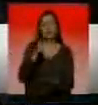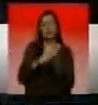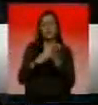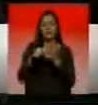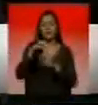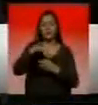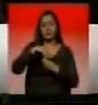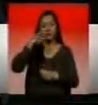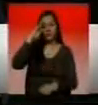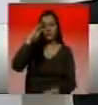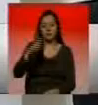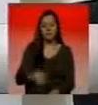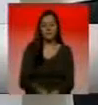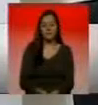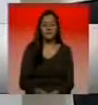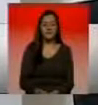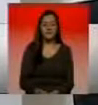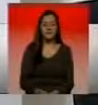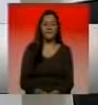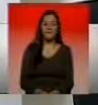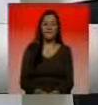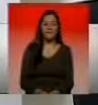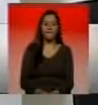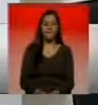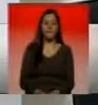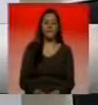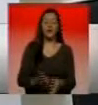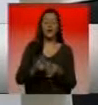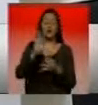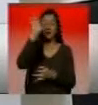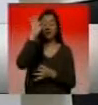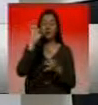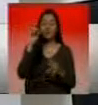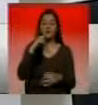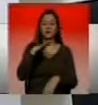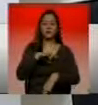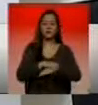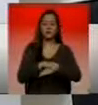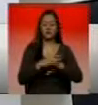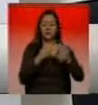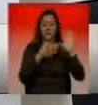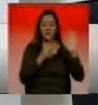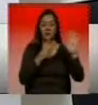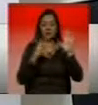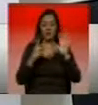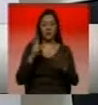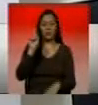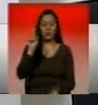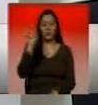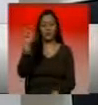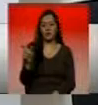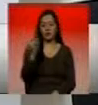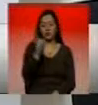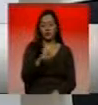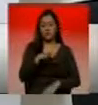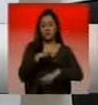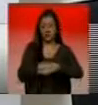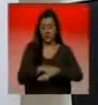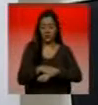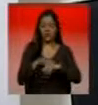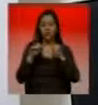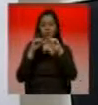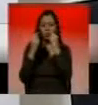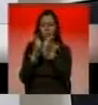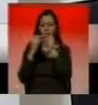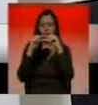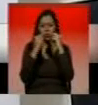del Interior. La CID PROVAC ha logrado la detención de 771 personas que han permitido la desarticulación